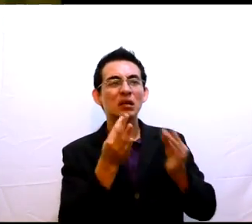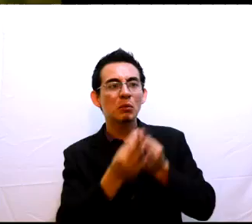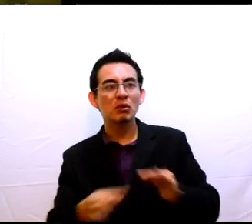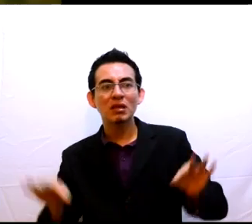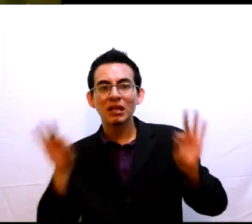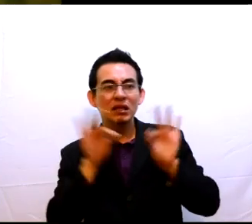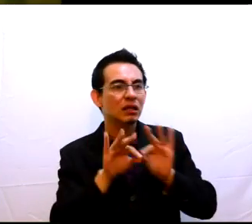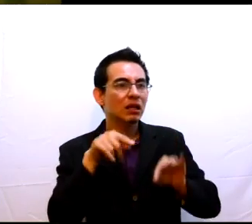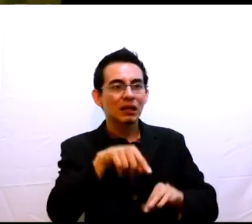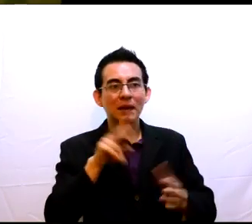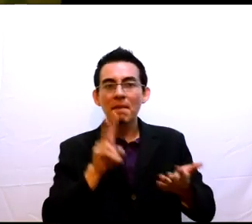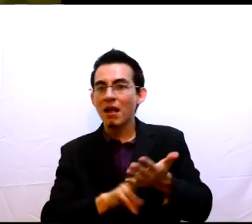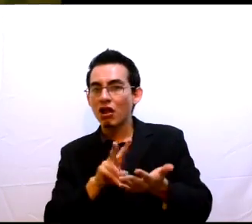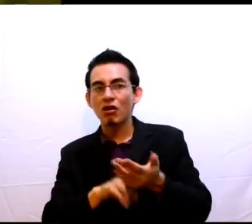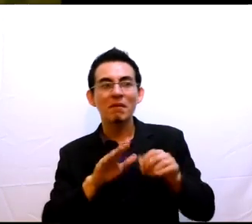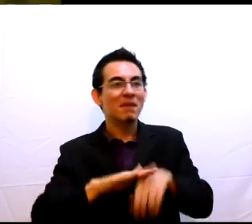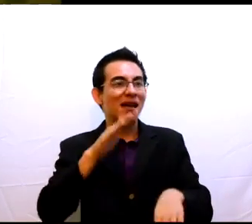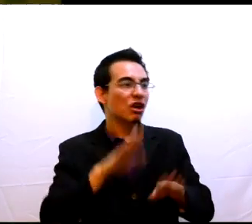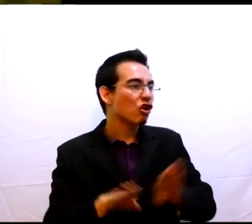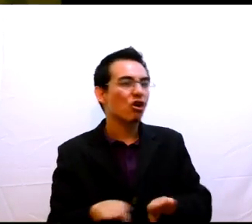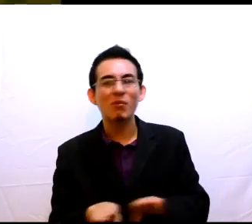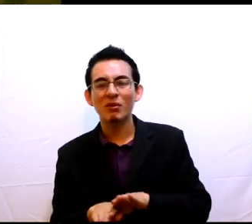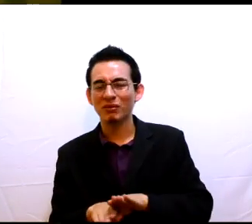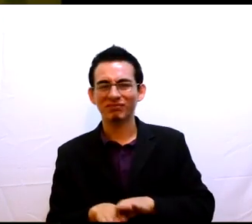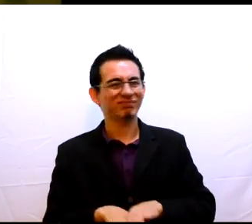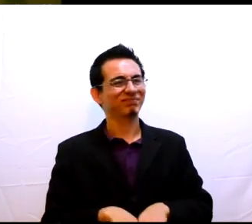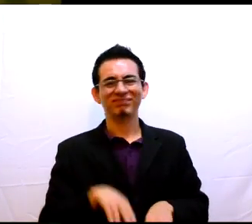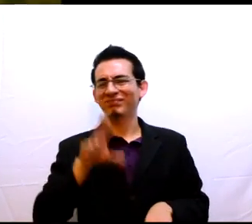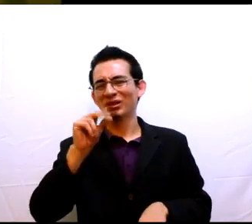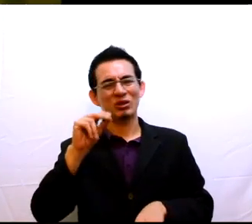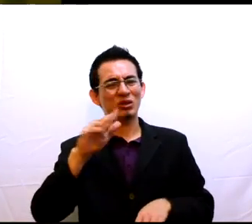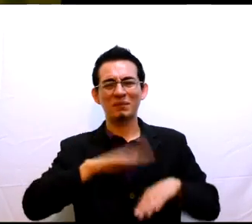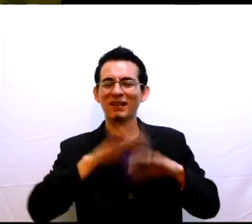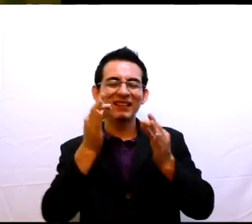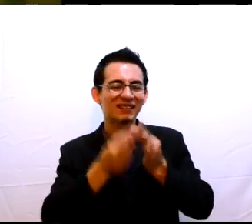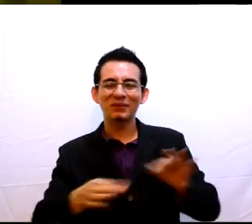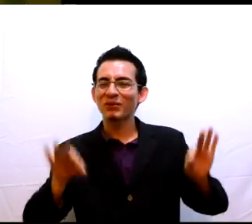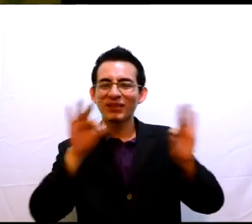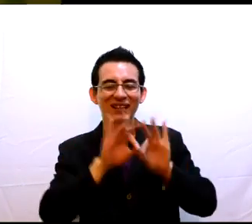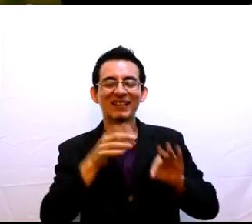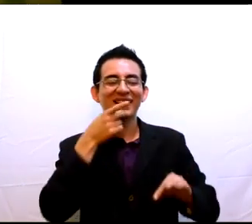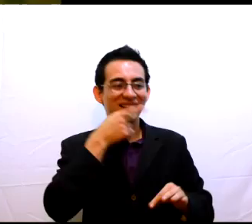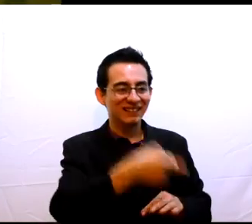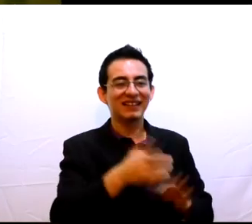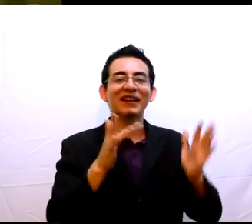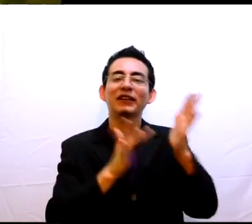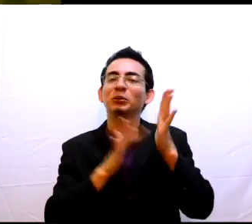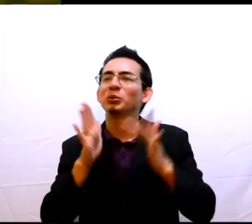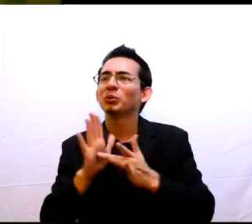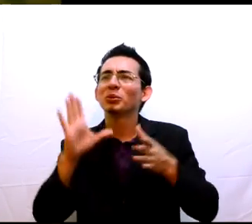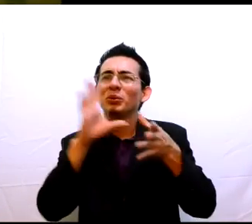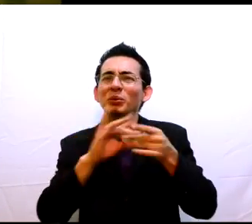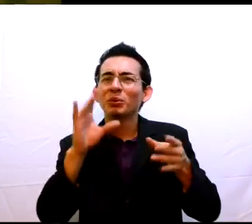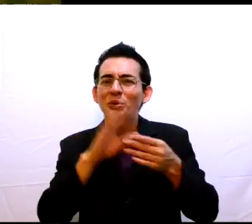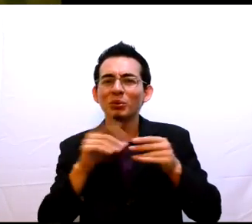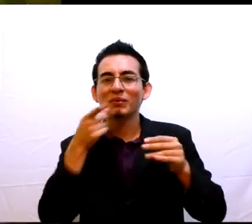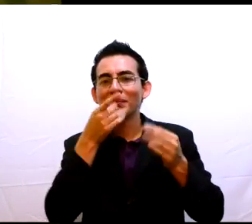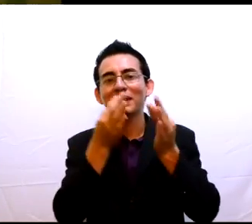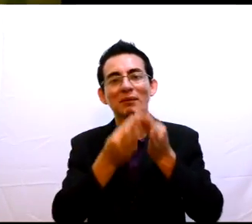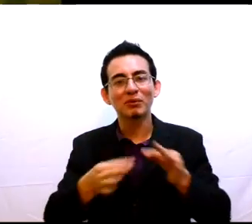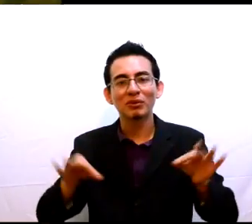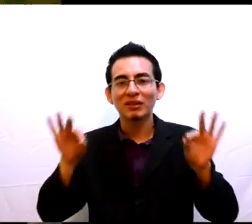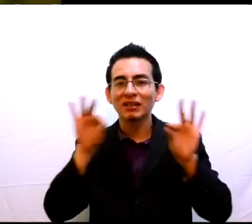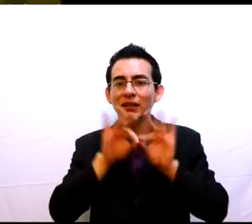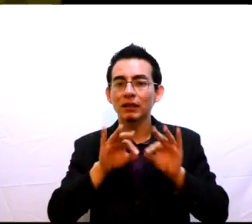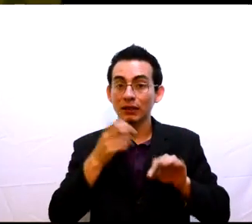ellos no enfatizan en haber dejado todo por causa de cristo en haber compartido en haber dado de